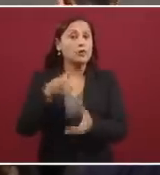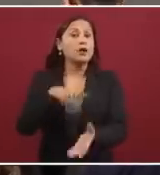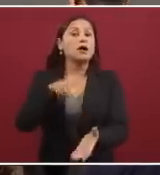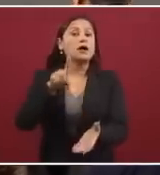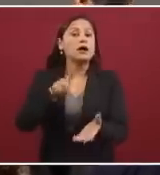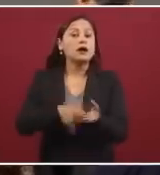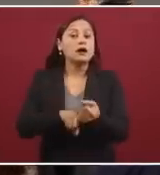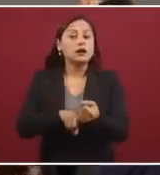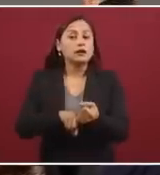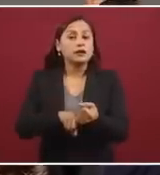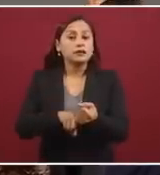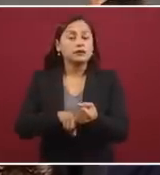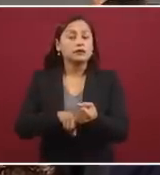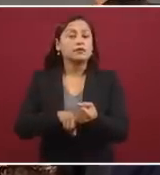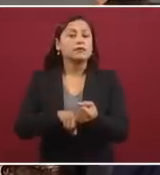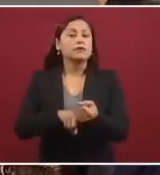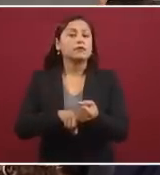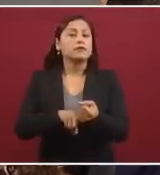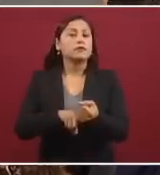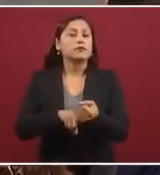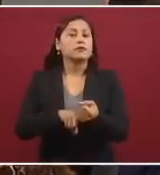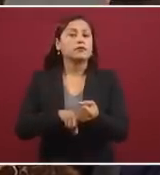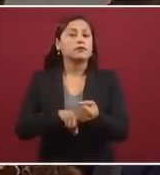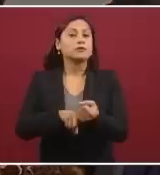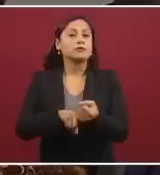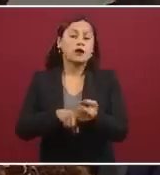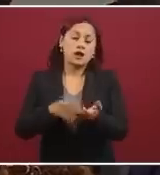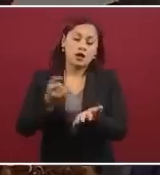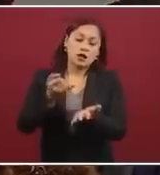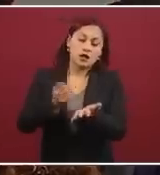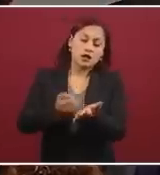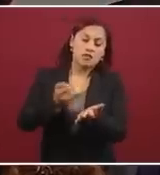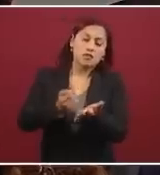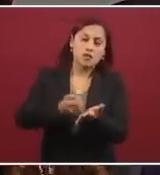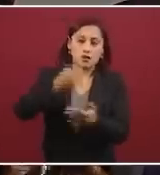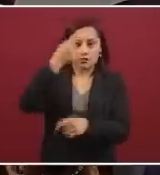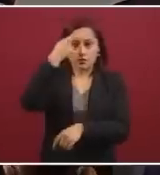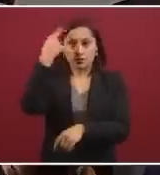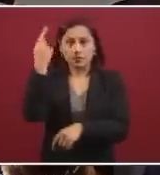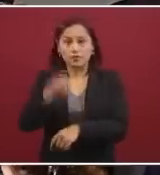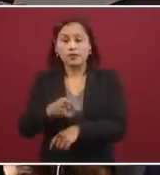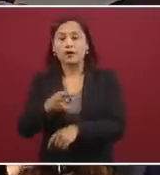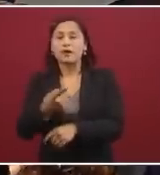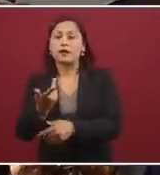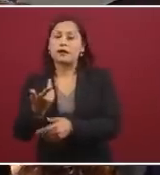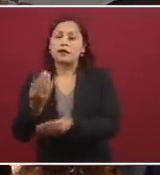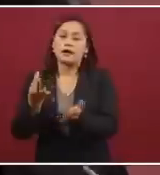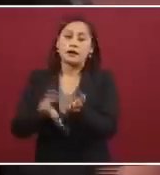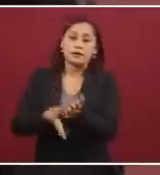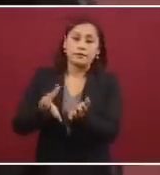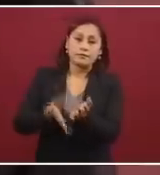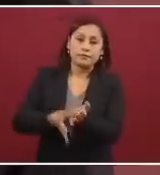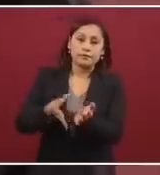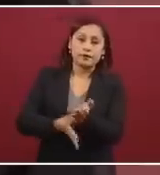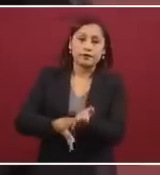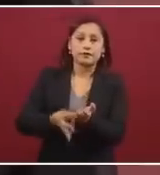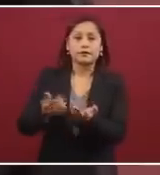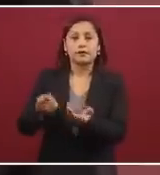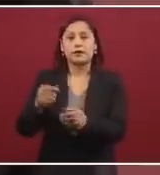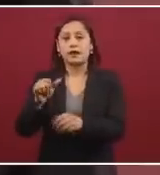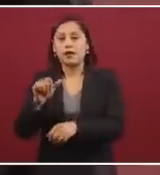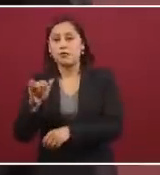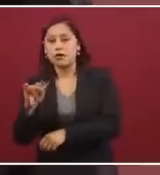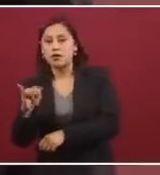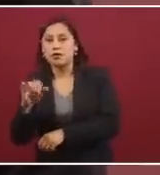quitar aranceles al acero y el aluminio cómo se logró en los días pasados